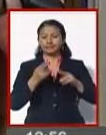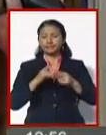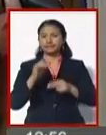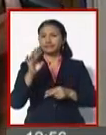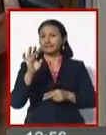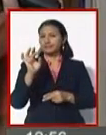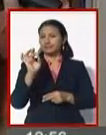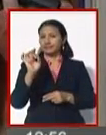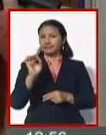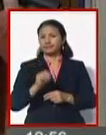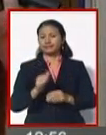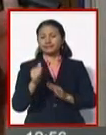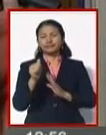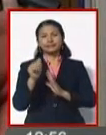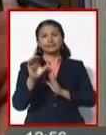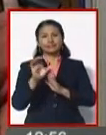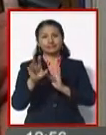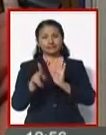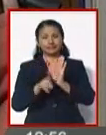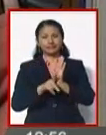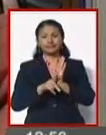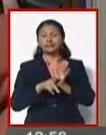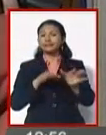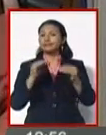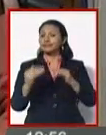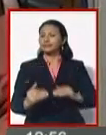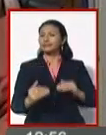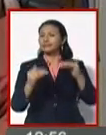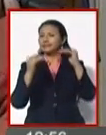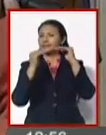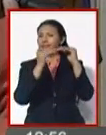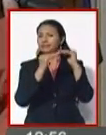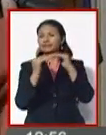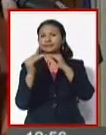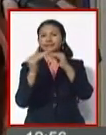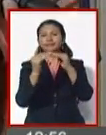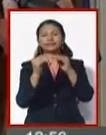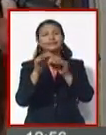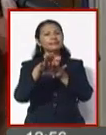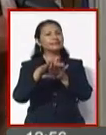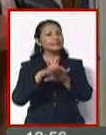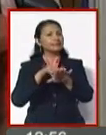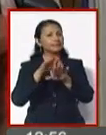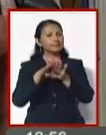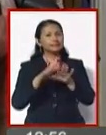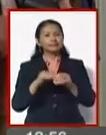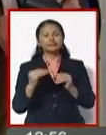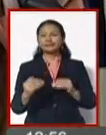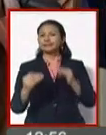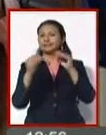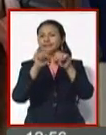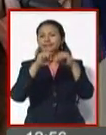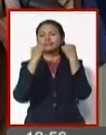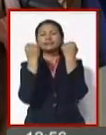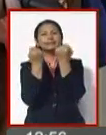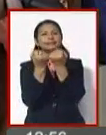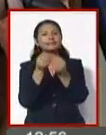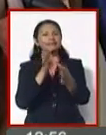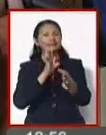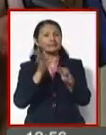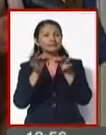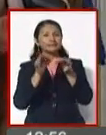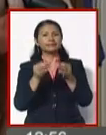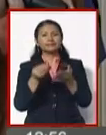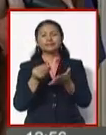de la Constitución Política del Estado habla de igualdad, habla de solidaridad, de equidad social, habla